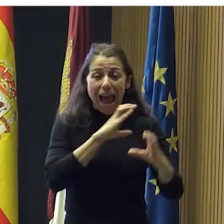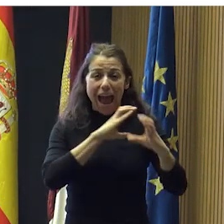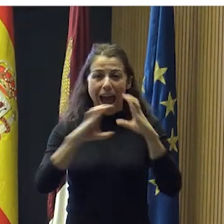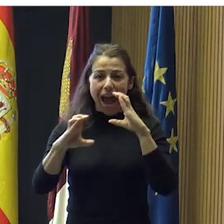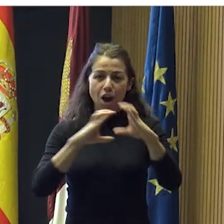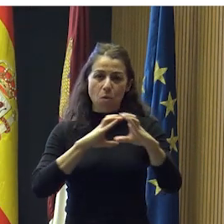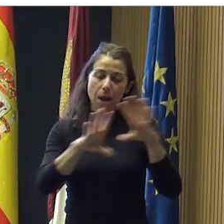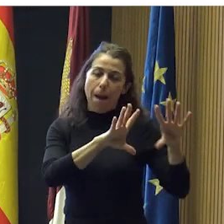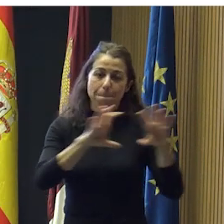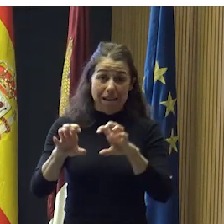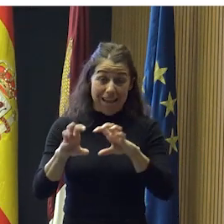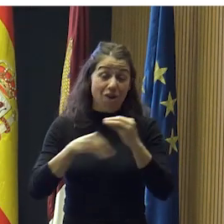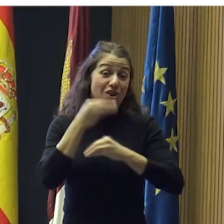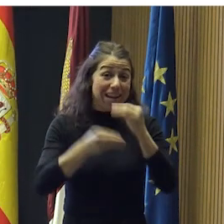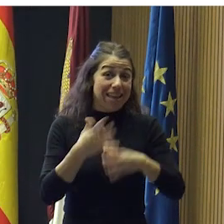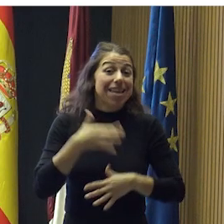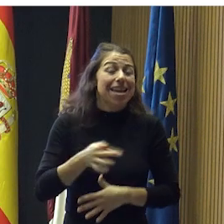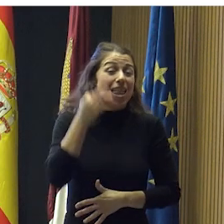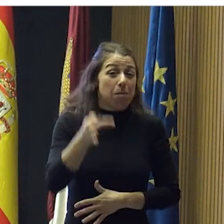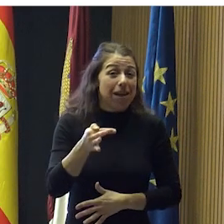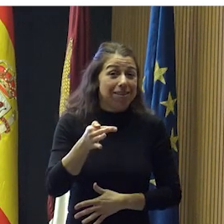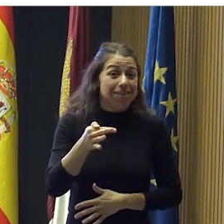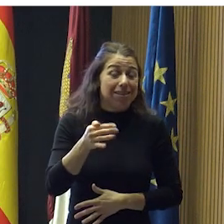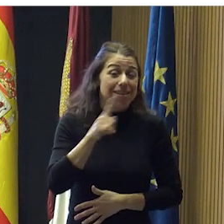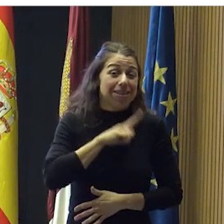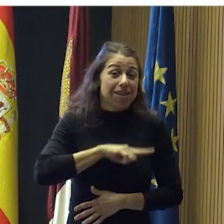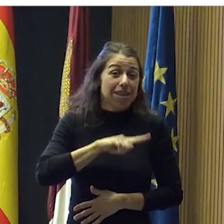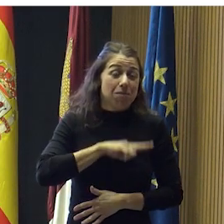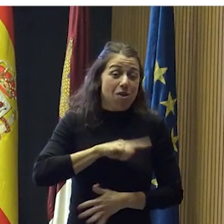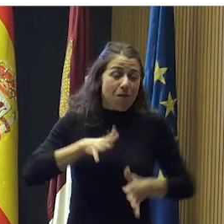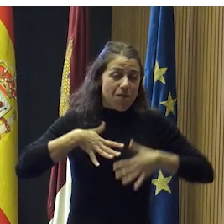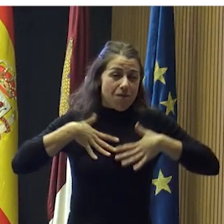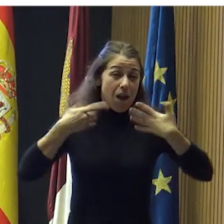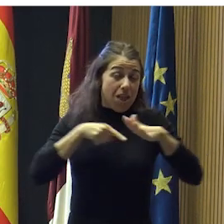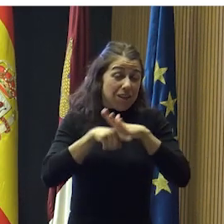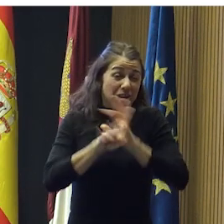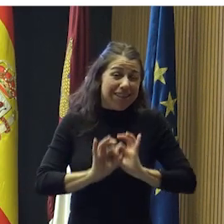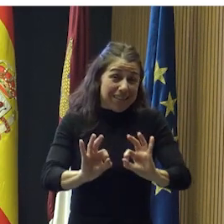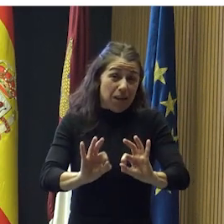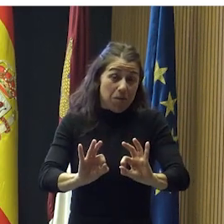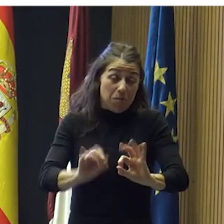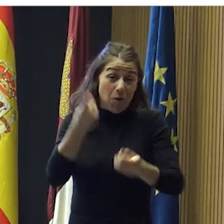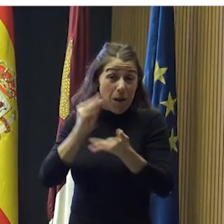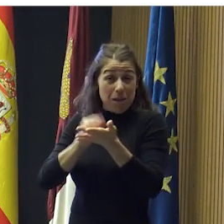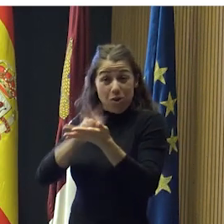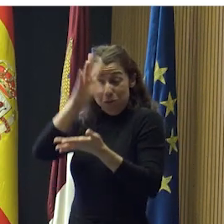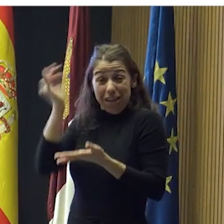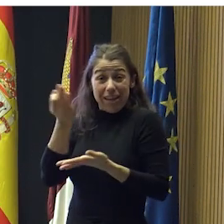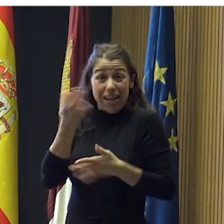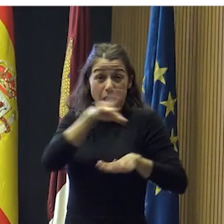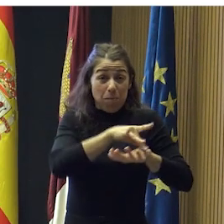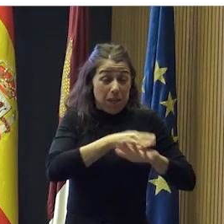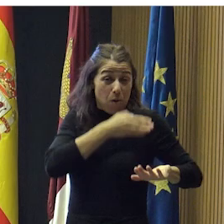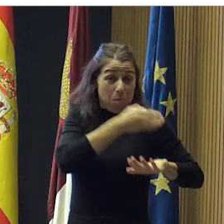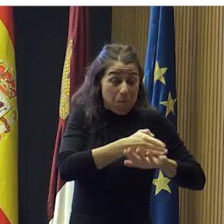que están haciendo y también aprendan gestión emocional. Porque una cosa que a veces se nos olvida es que cuando acudimos a consulta, delante